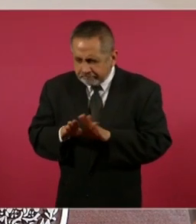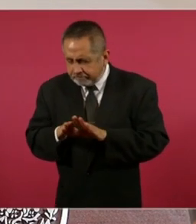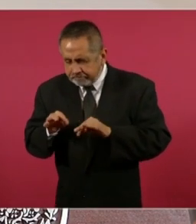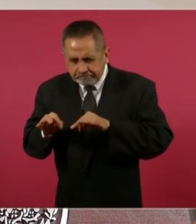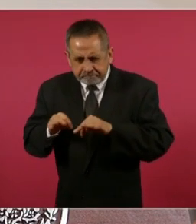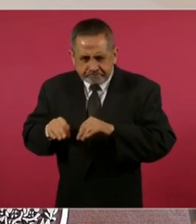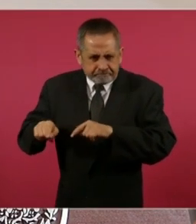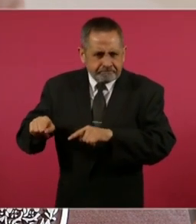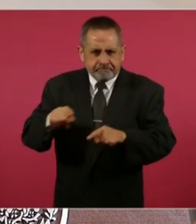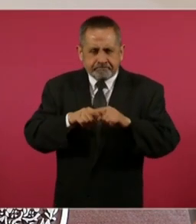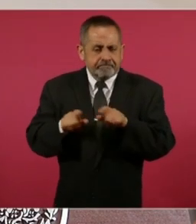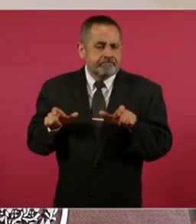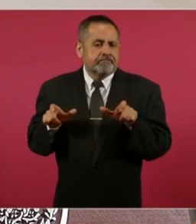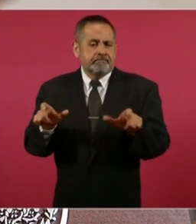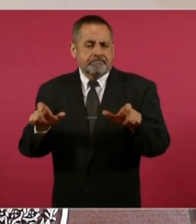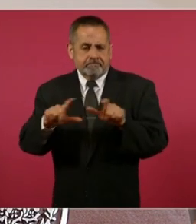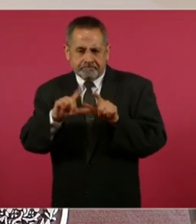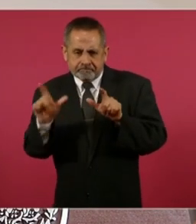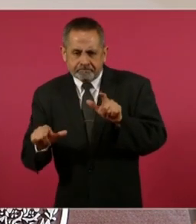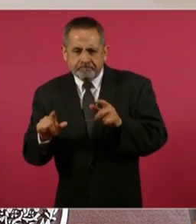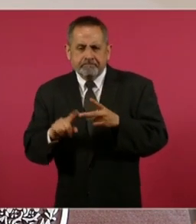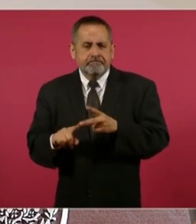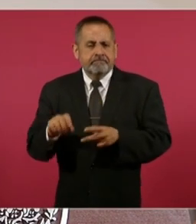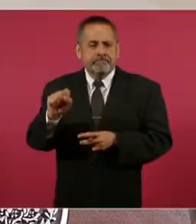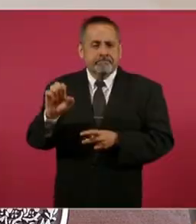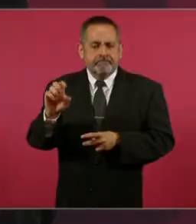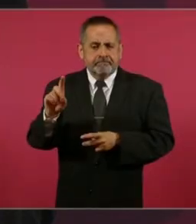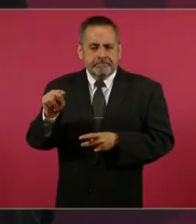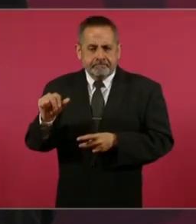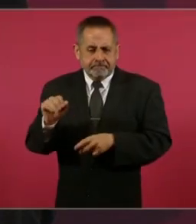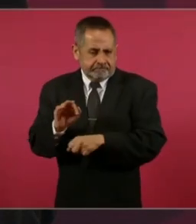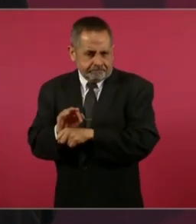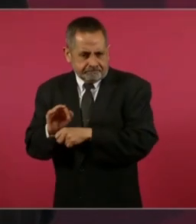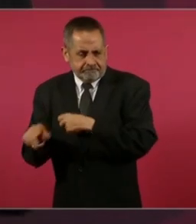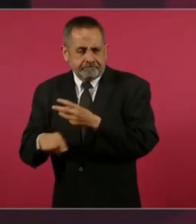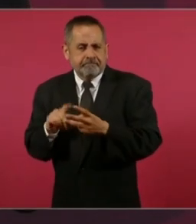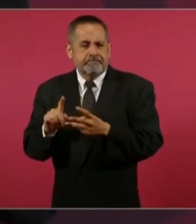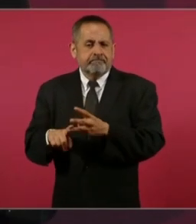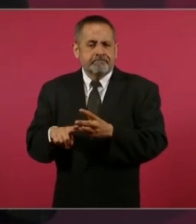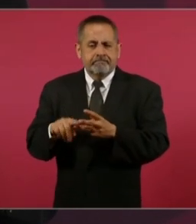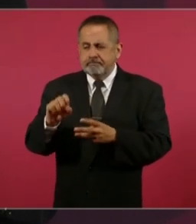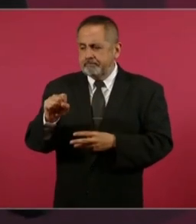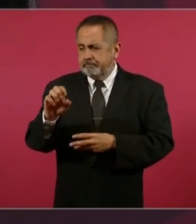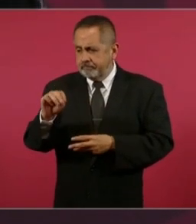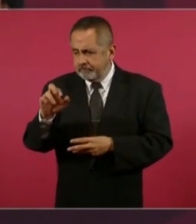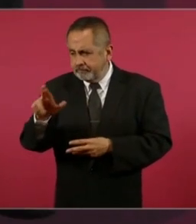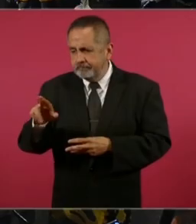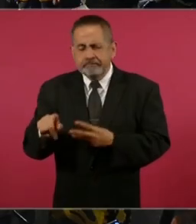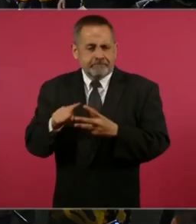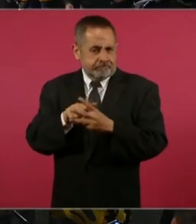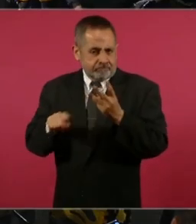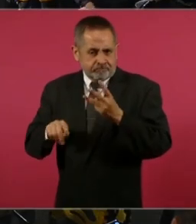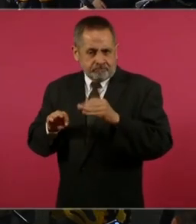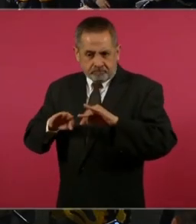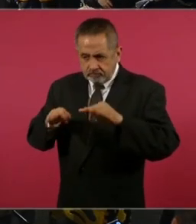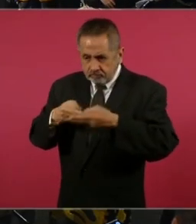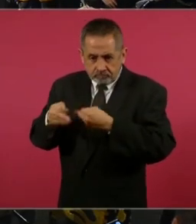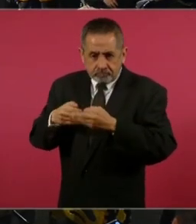labor de la guardia de la secretaría de defensa de Marina de